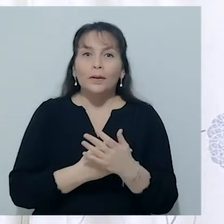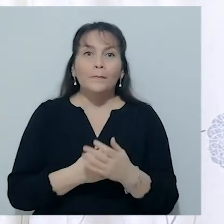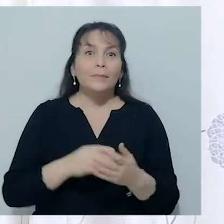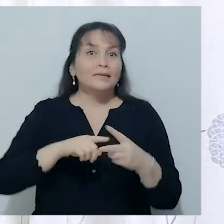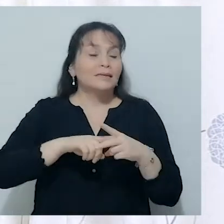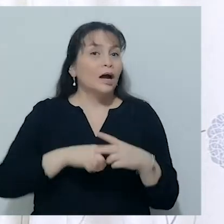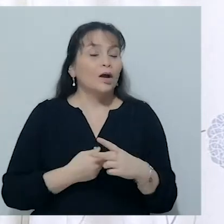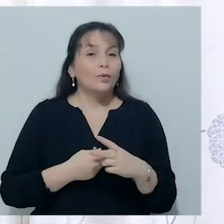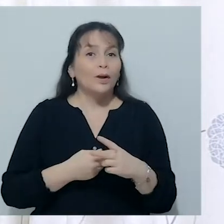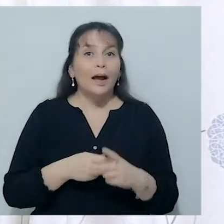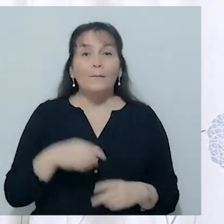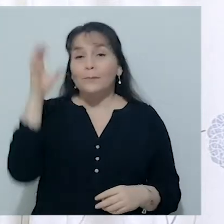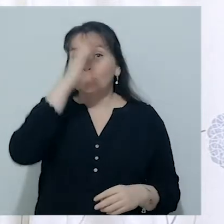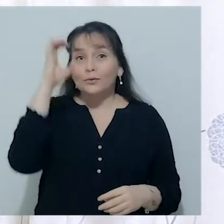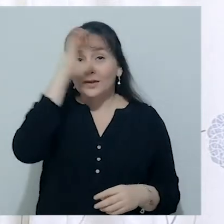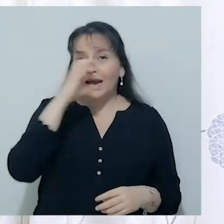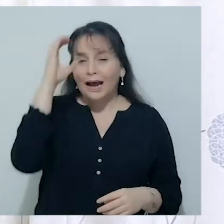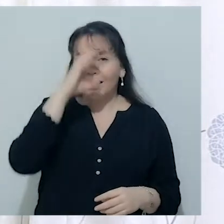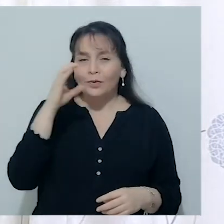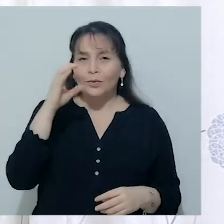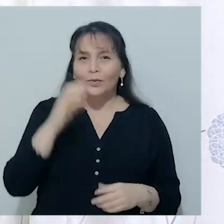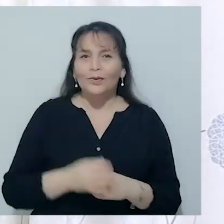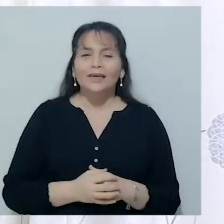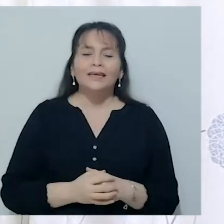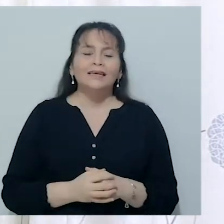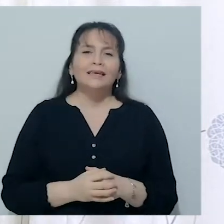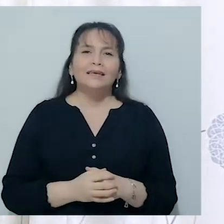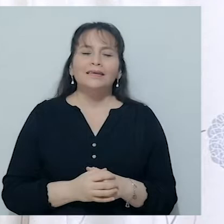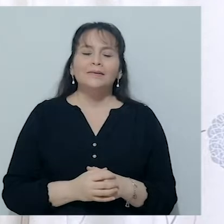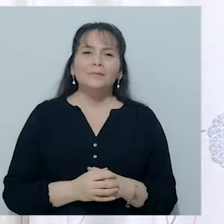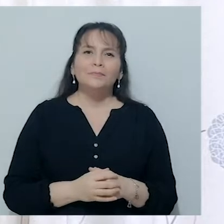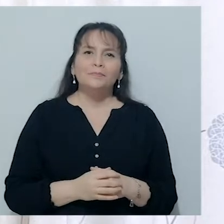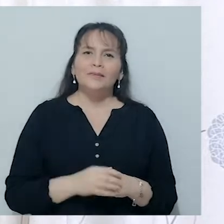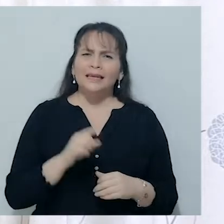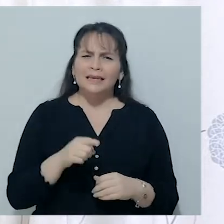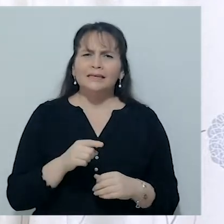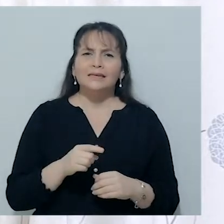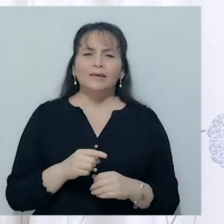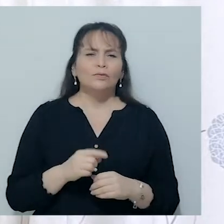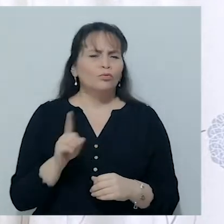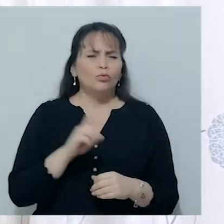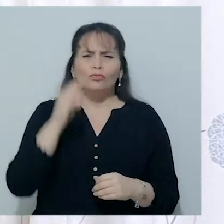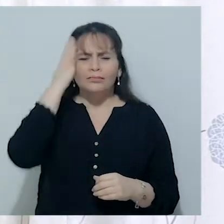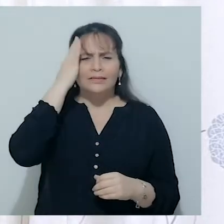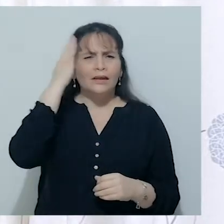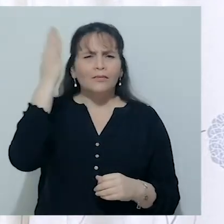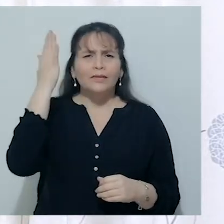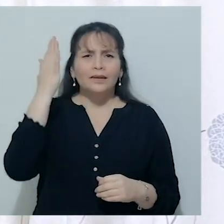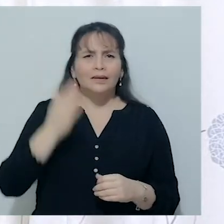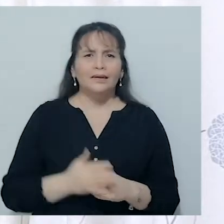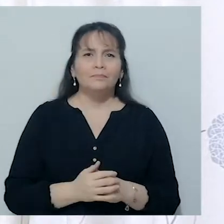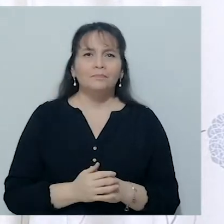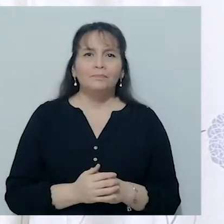publicar notas periodísticas escribiendo titulares como estos: un nuevo millonario que no sabe sobre su